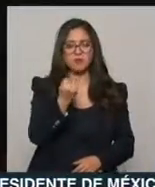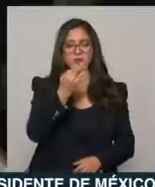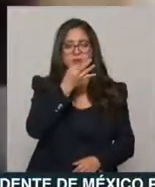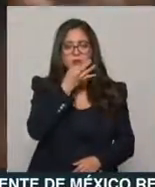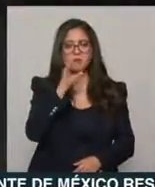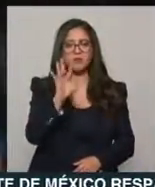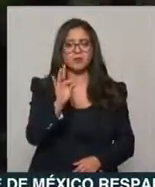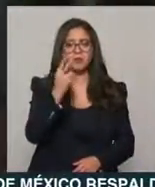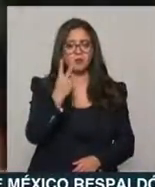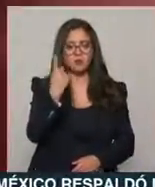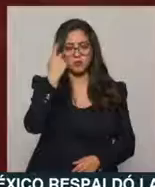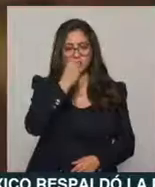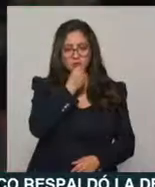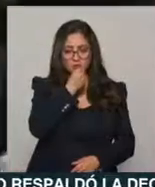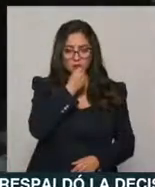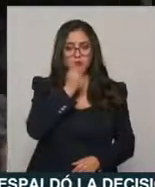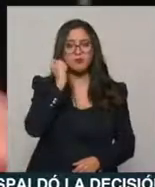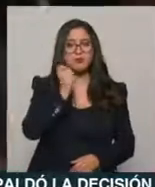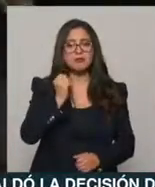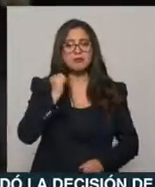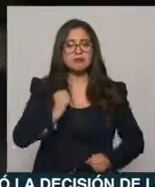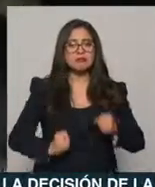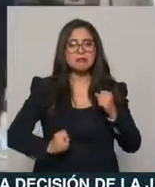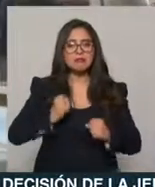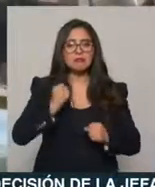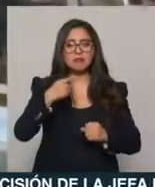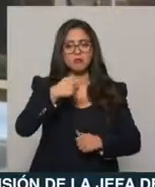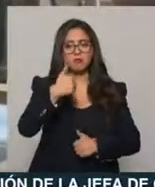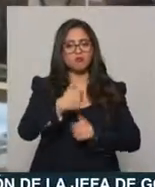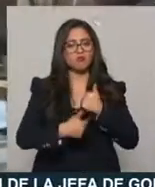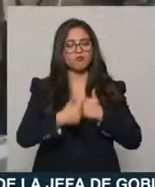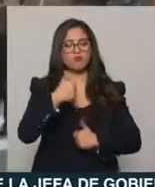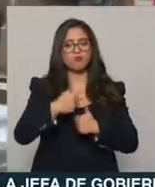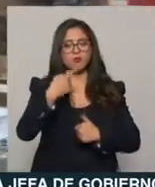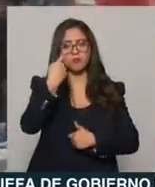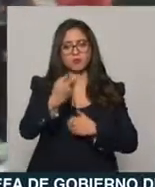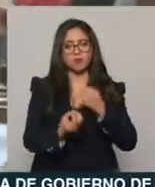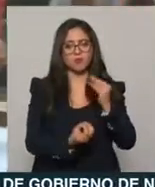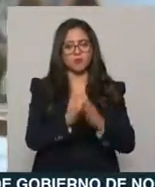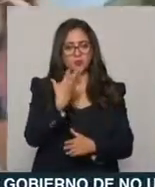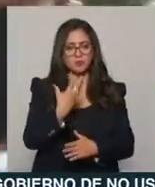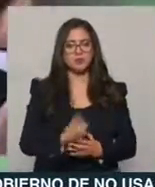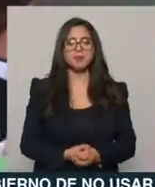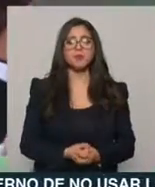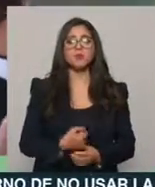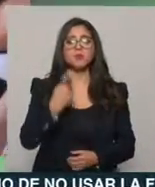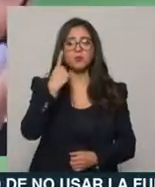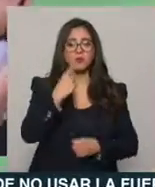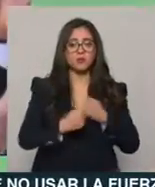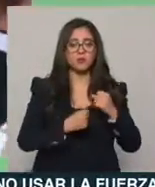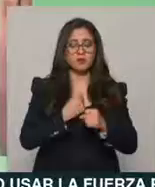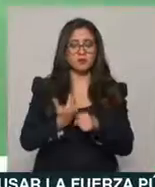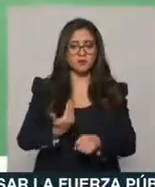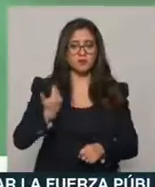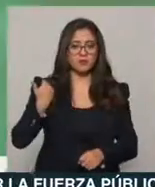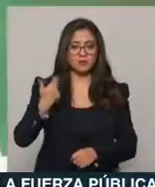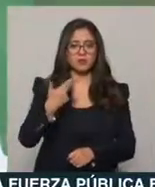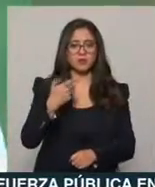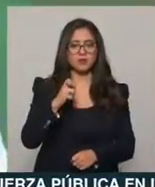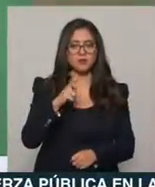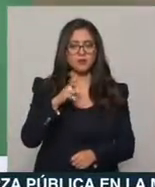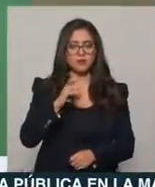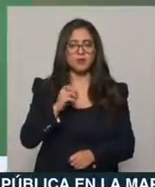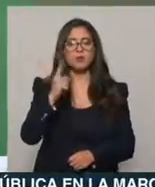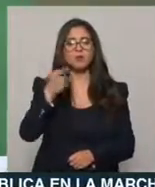y 42 segundos, mismo que no le alcanzaría para competir en esta nueva edición del maratón. Un año antes, Edilberto Méndez se llevó la carrera